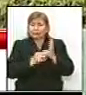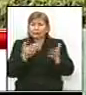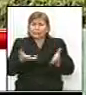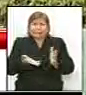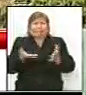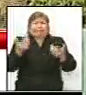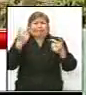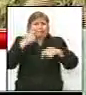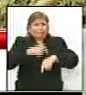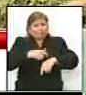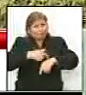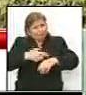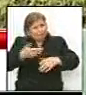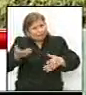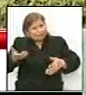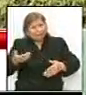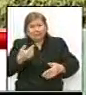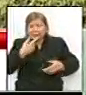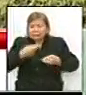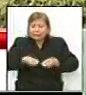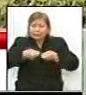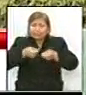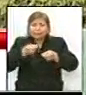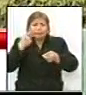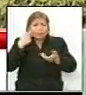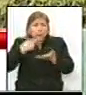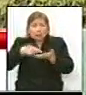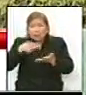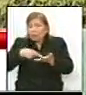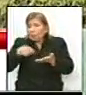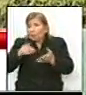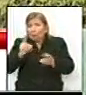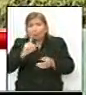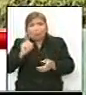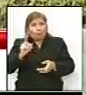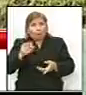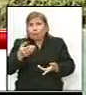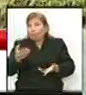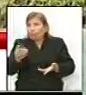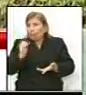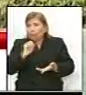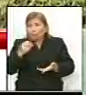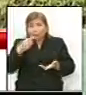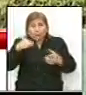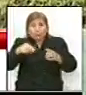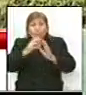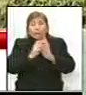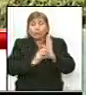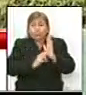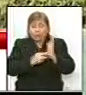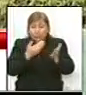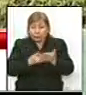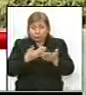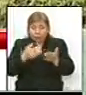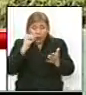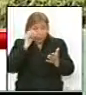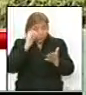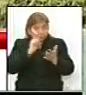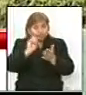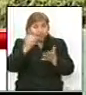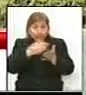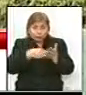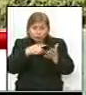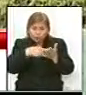alturas que esté pues ejecutando sin supervisor, donde este proyecto debe contar con un supervisor